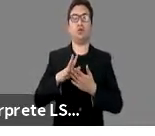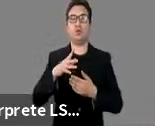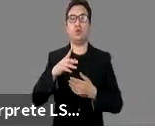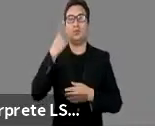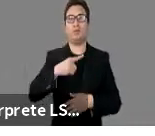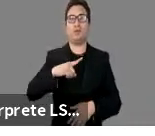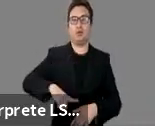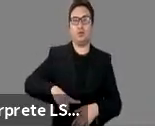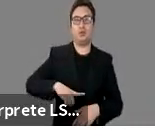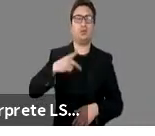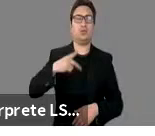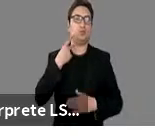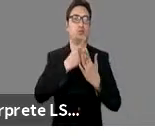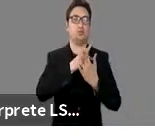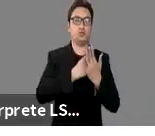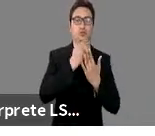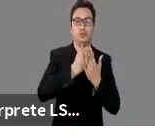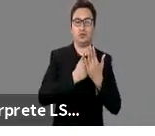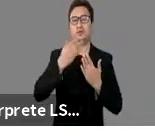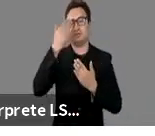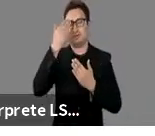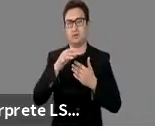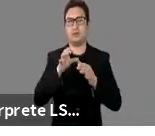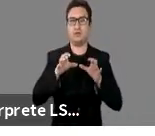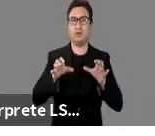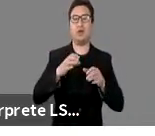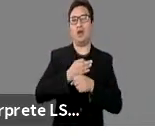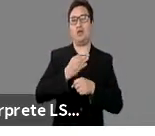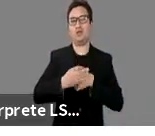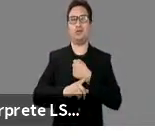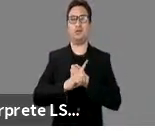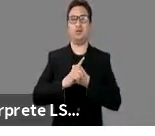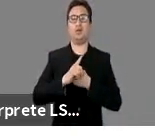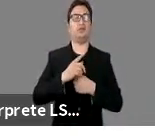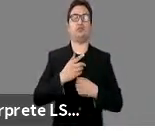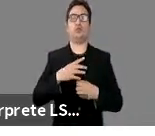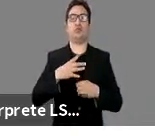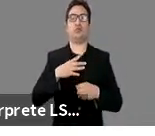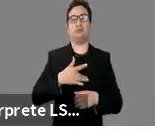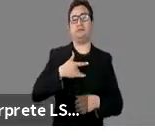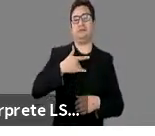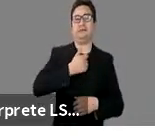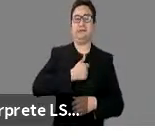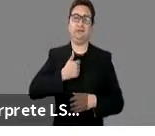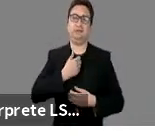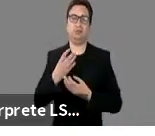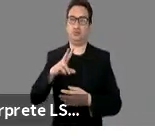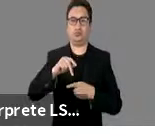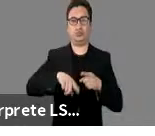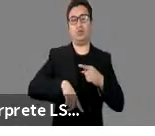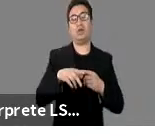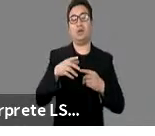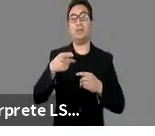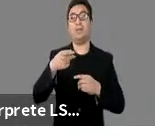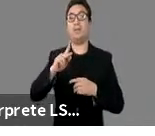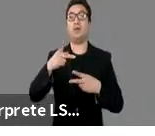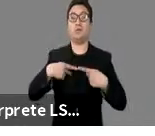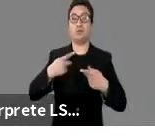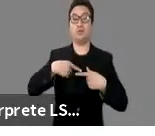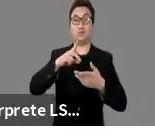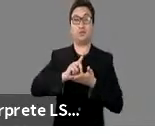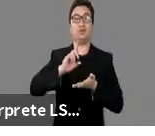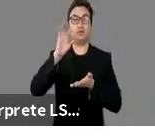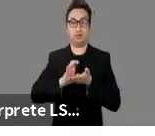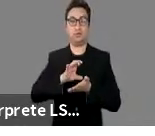estamos superando el asistencialismo, pero en tratándose de personas con discapacidad, se tiene que dar